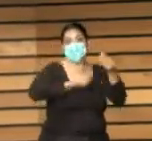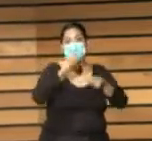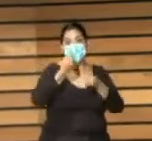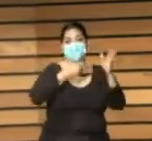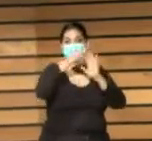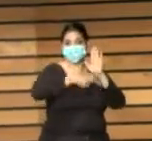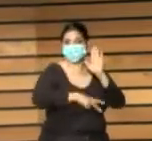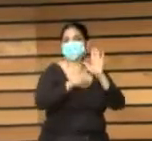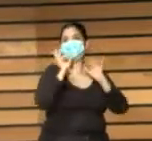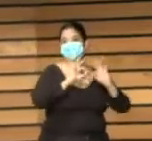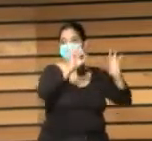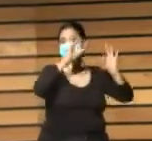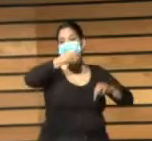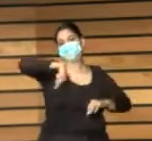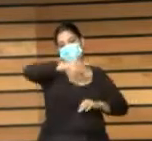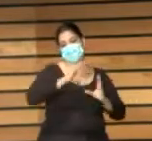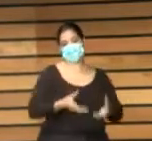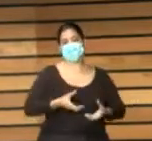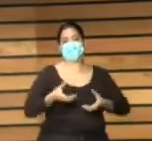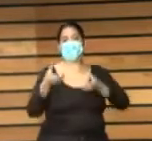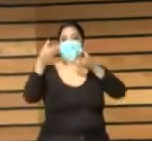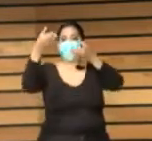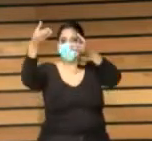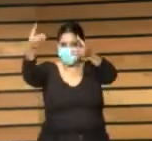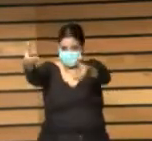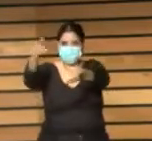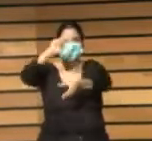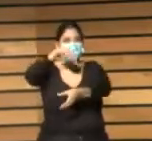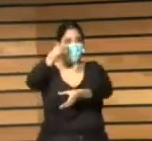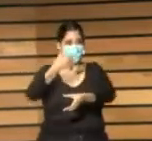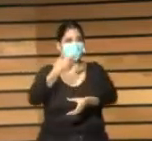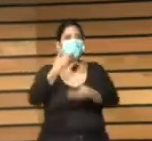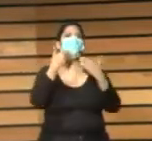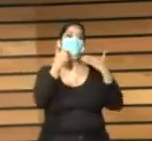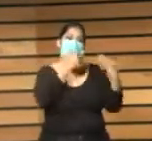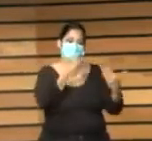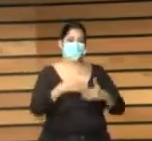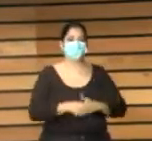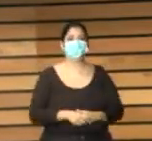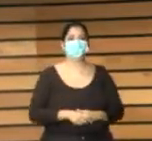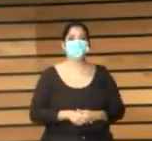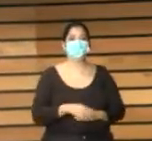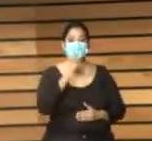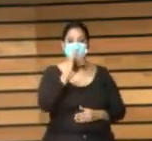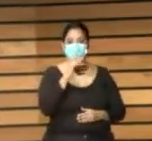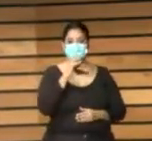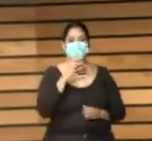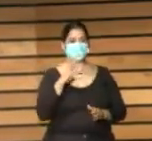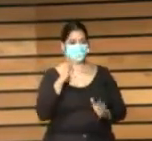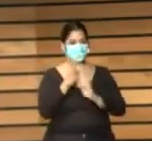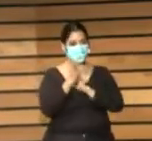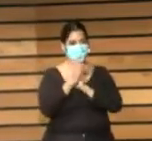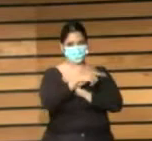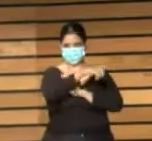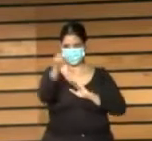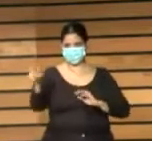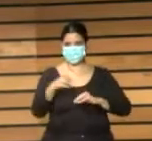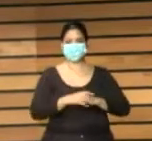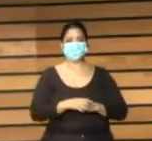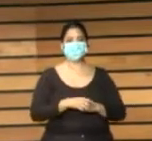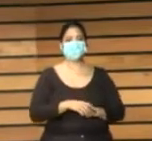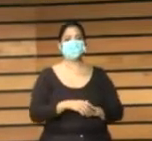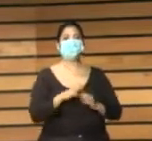es lo primero. Esto no queda aquí, esto se traslada a ese foro. Y paso a trasladároslas a vosotros.